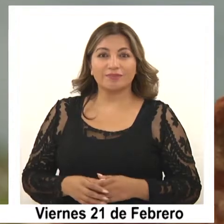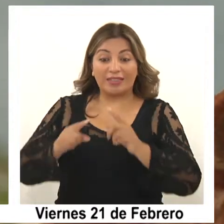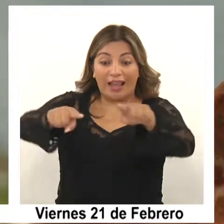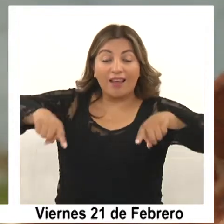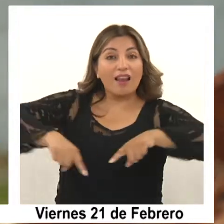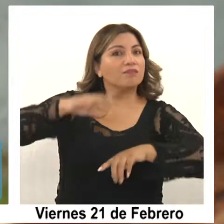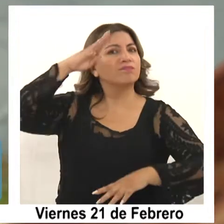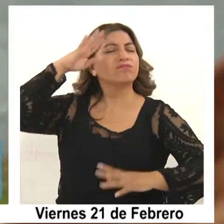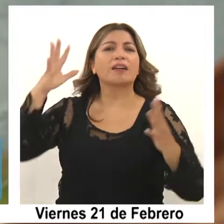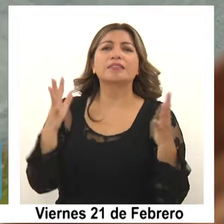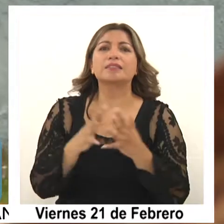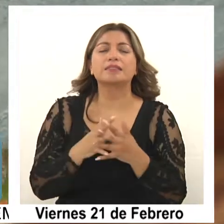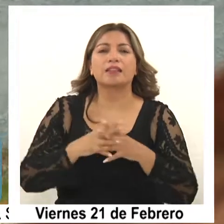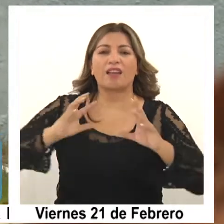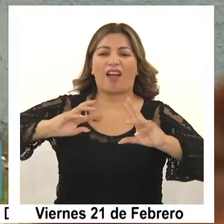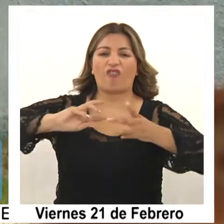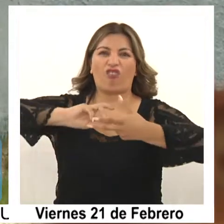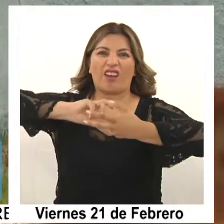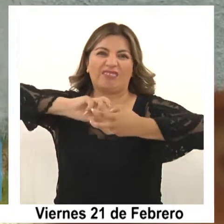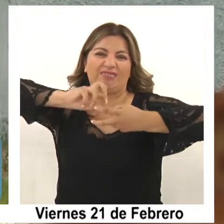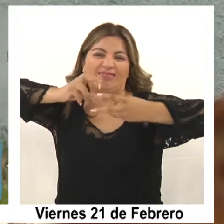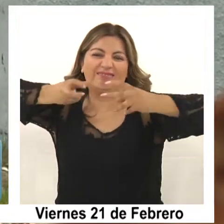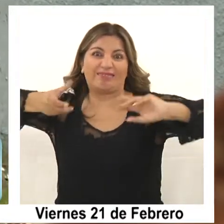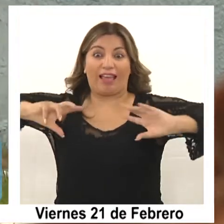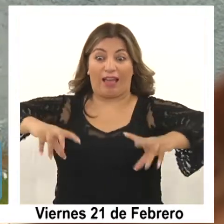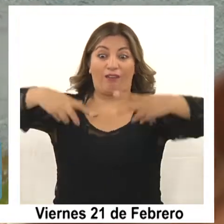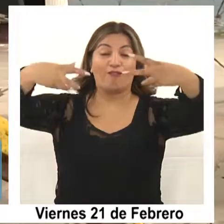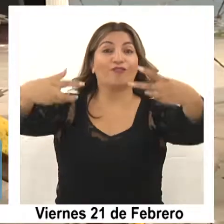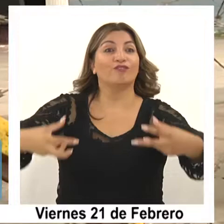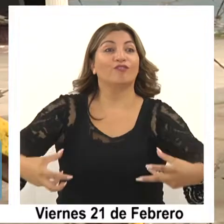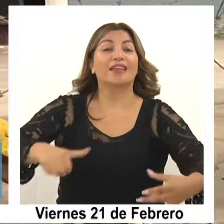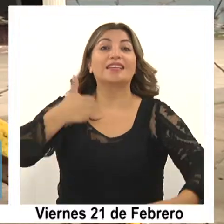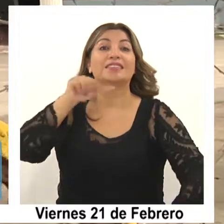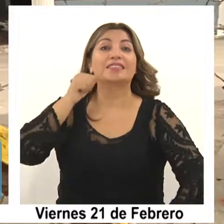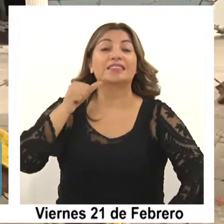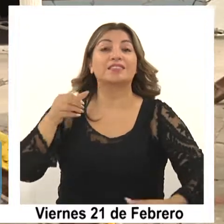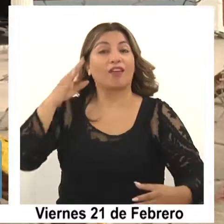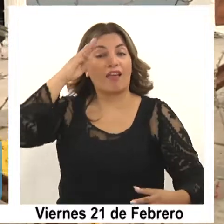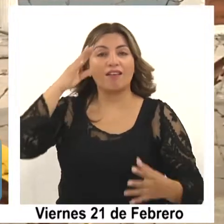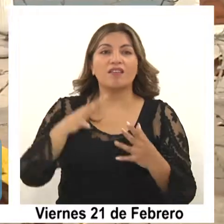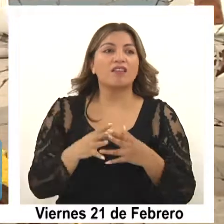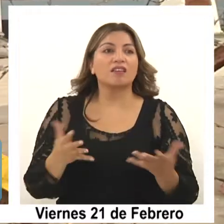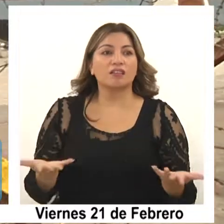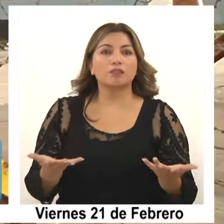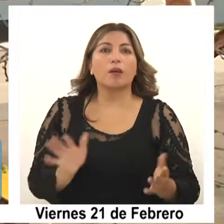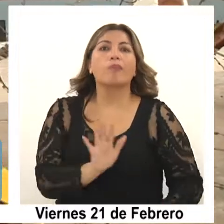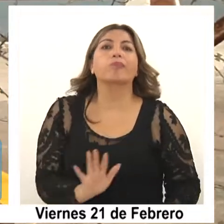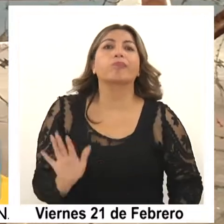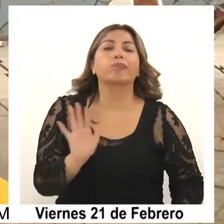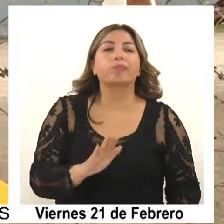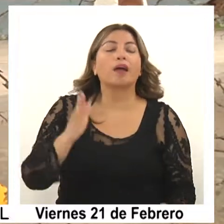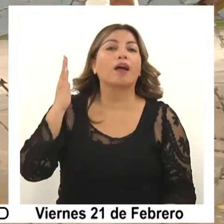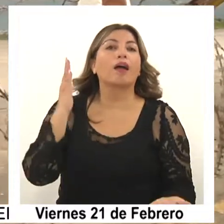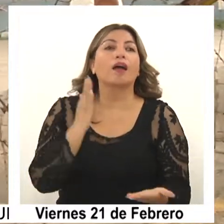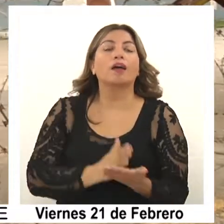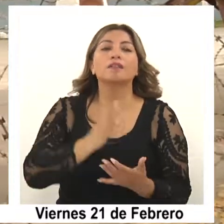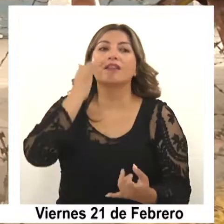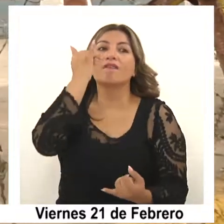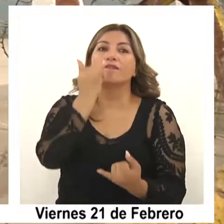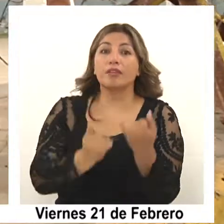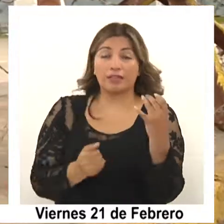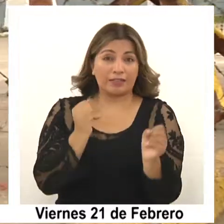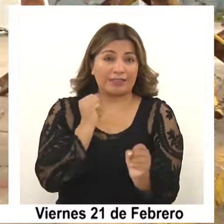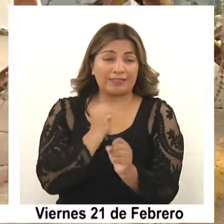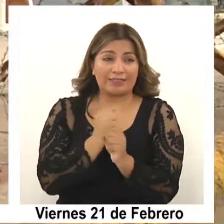El cerco de alambre de púas que colocaron en el cuartel general de la sexta división del ejército se mantendrá